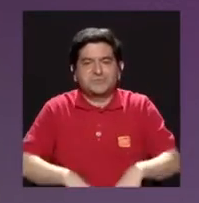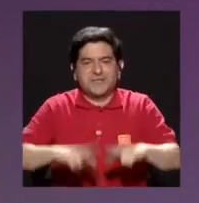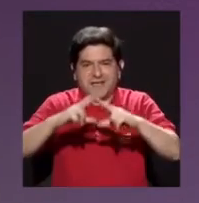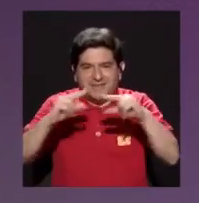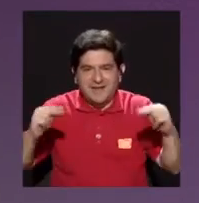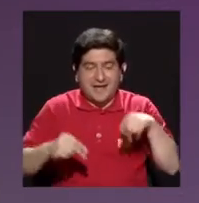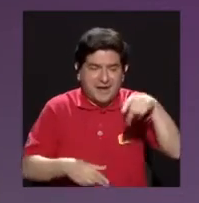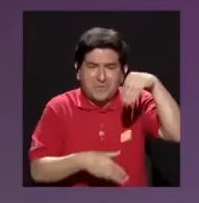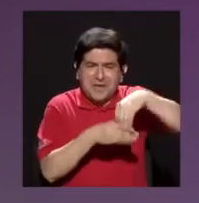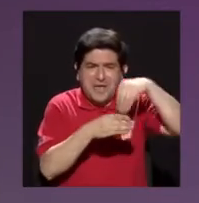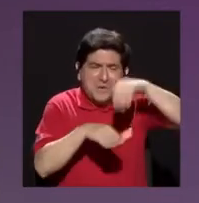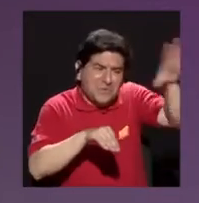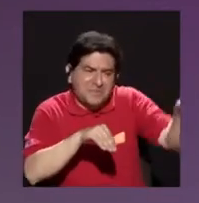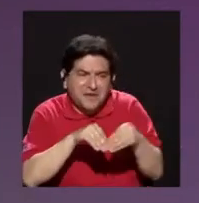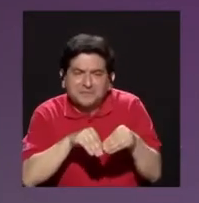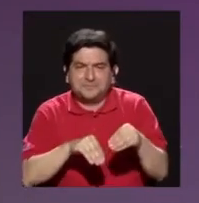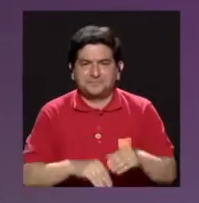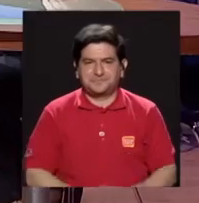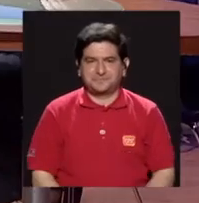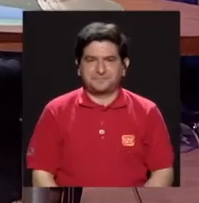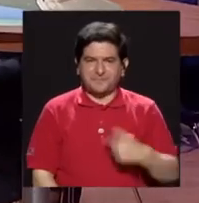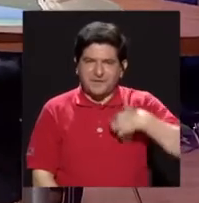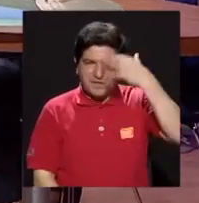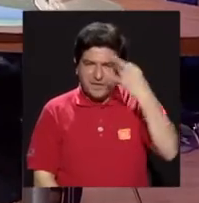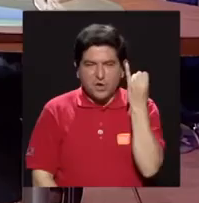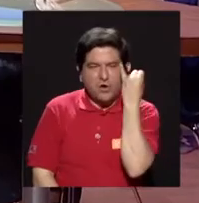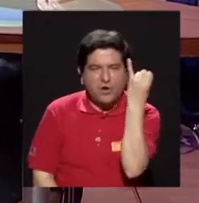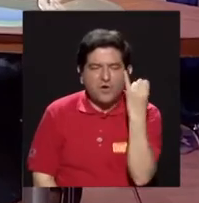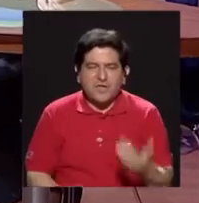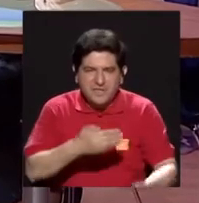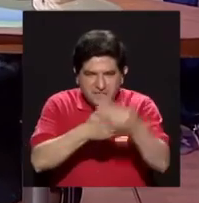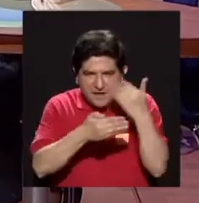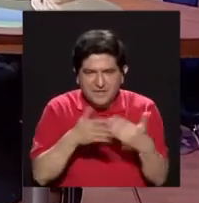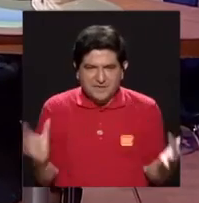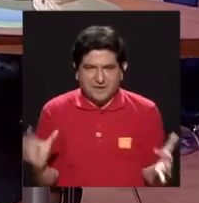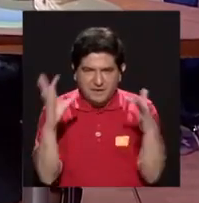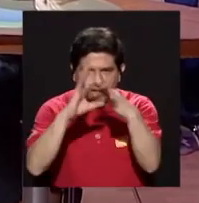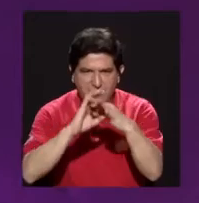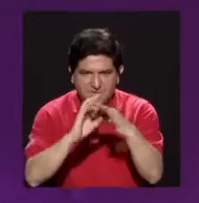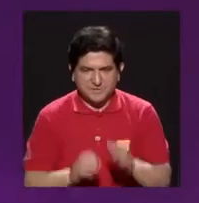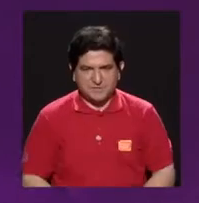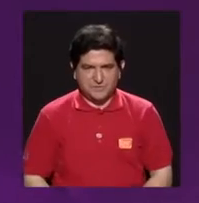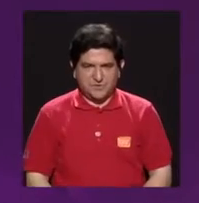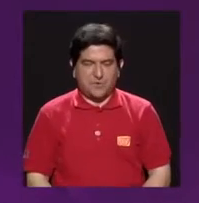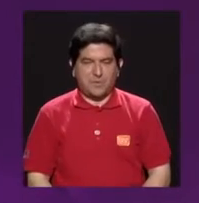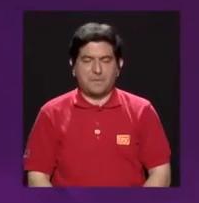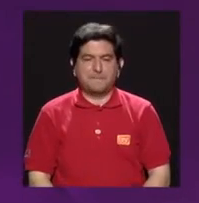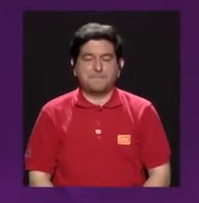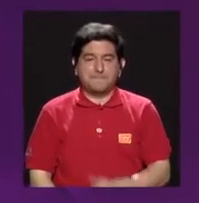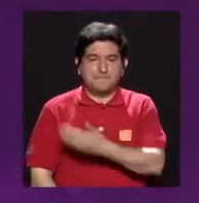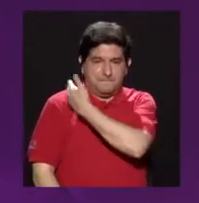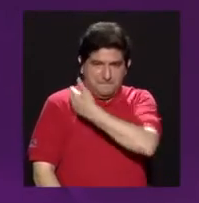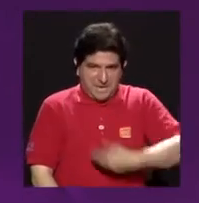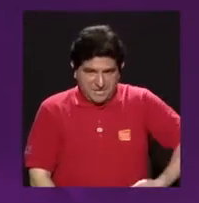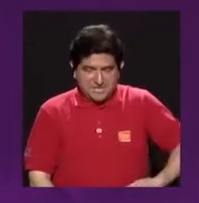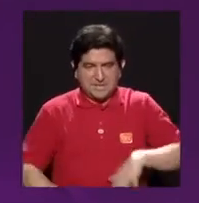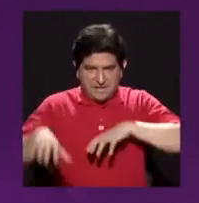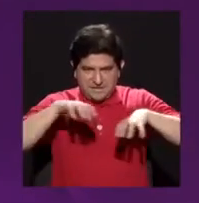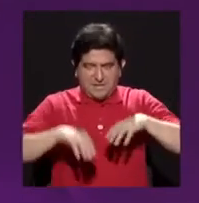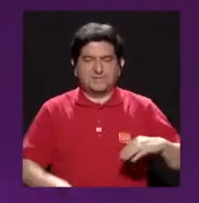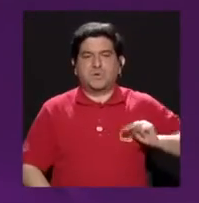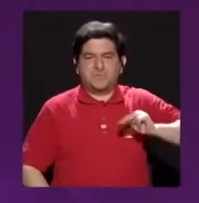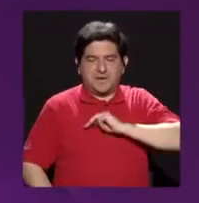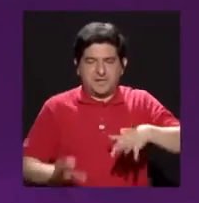tiene un contenido adicional, ¿verdad? Sí, y yo creo que hubo una intención también de relacionar, digamos, el acto del presidente y del canciller, de